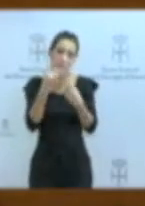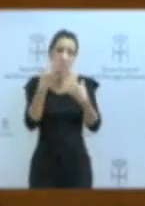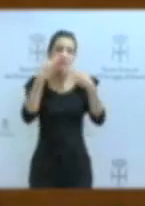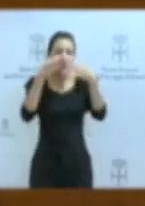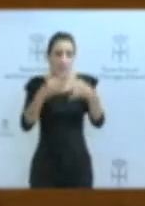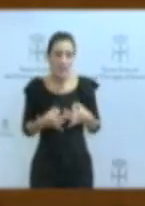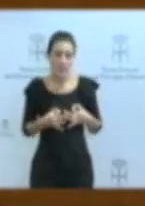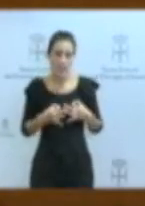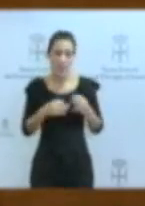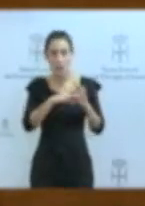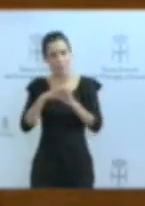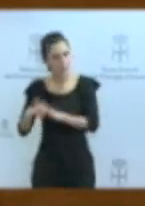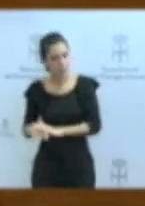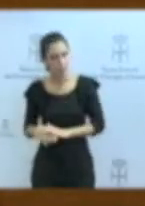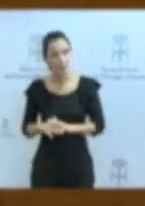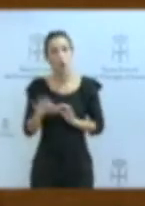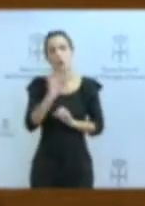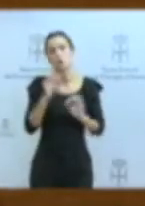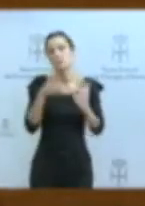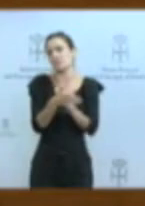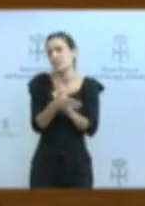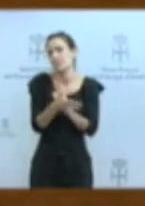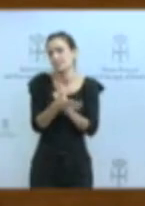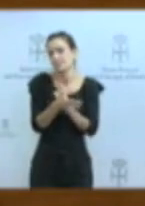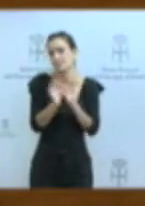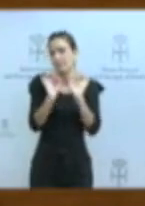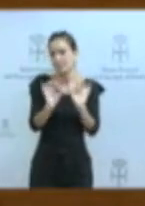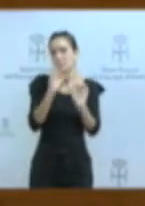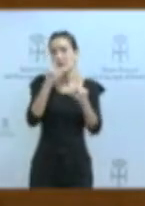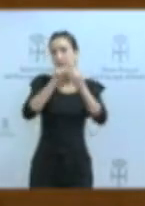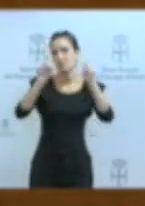compañías tomar decisiones en función de sus exclusivos criterios de rentabilidad.